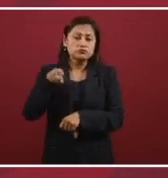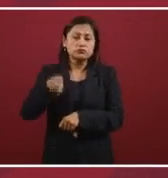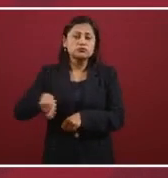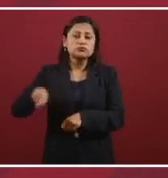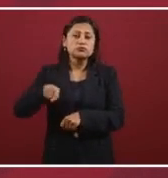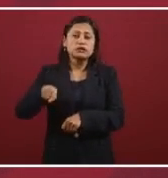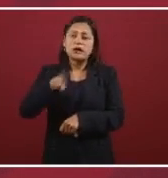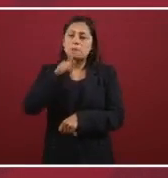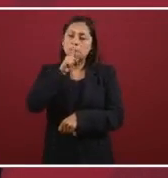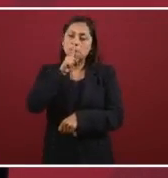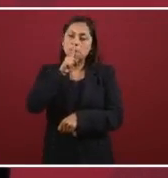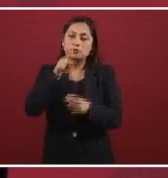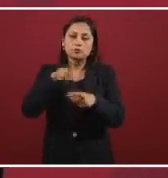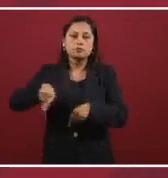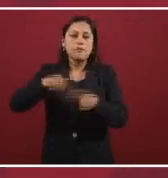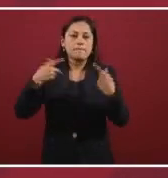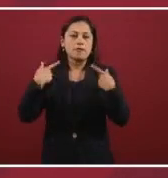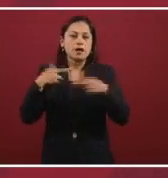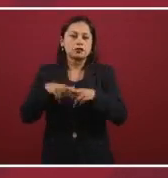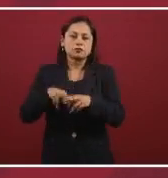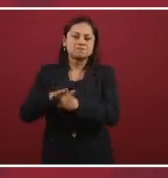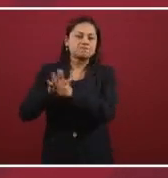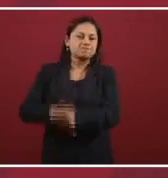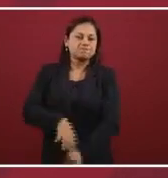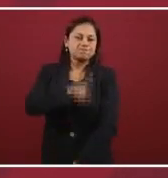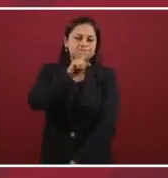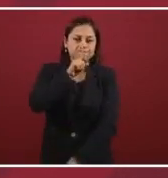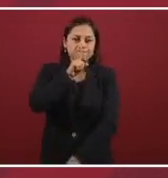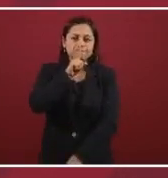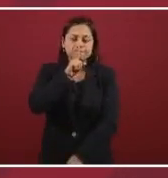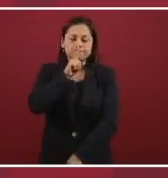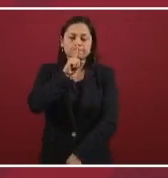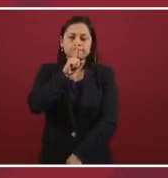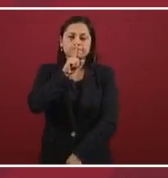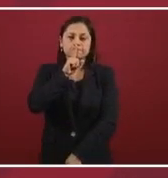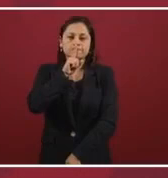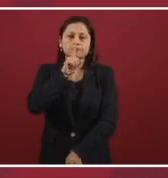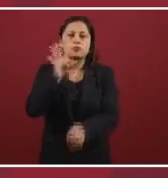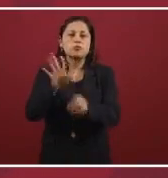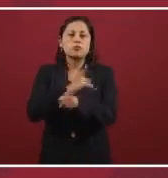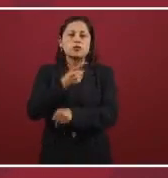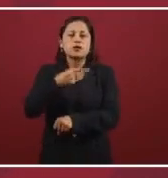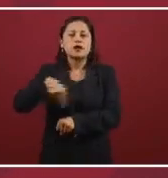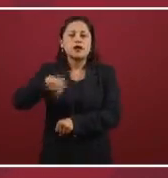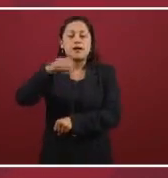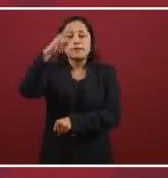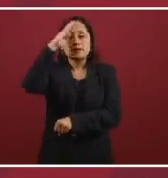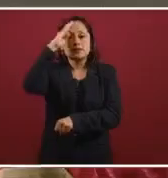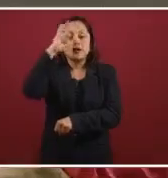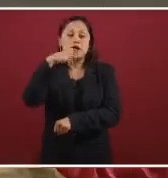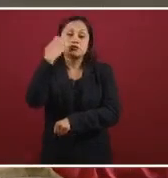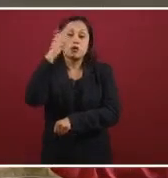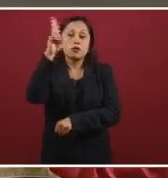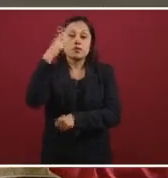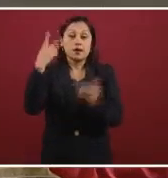subversivos, rebeldes, rojillos, todas esas